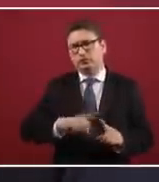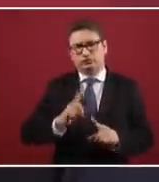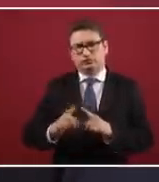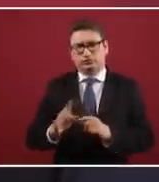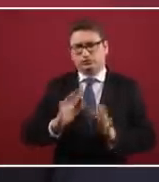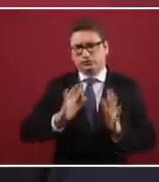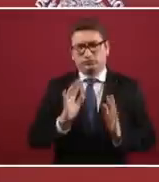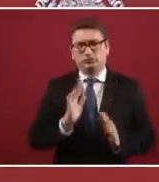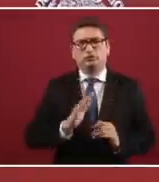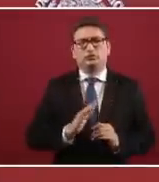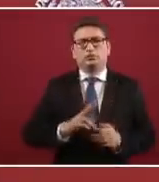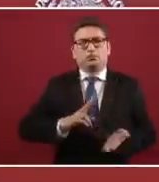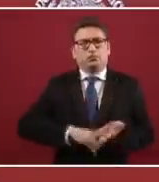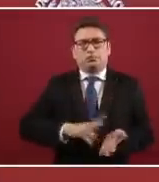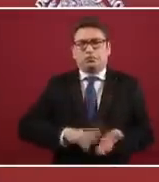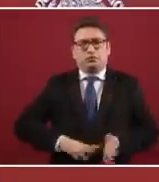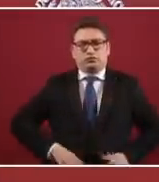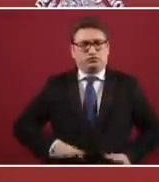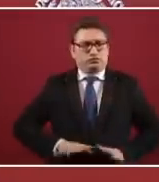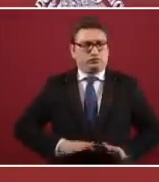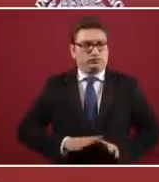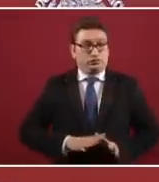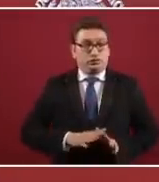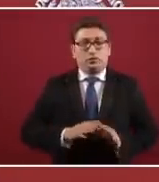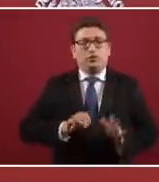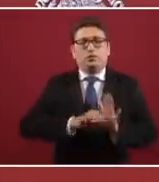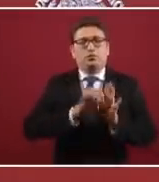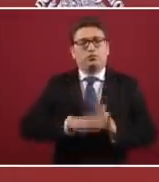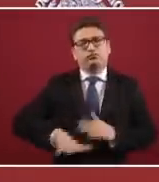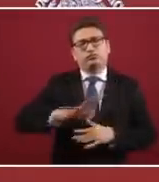Si es para moralizar,